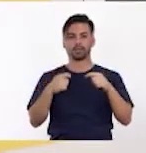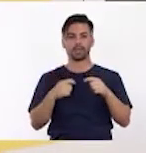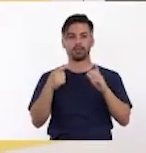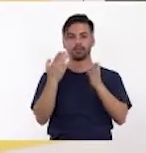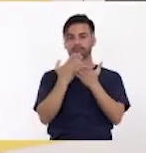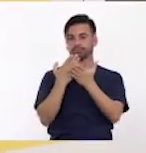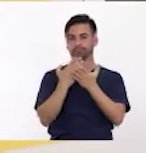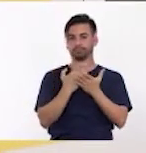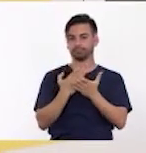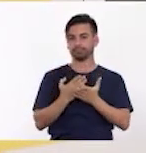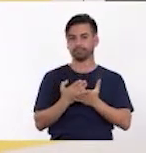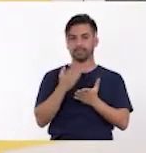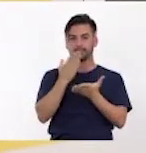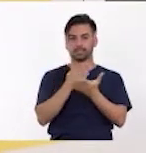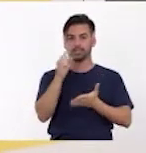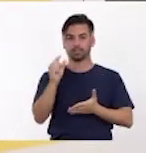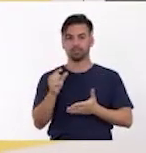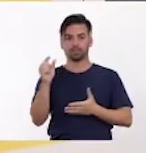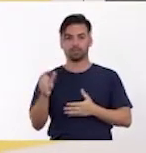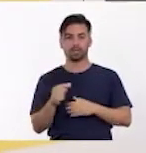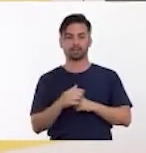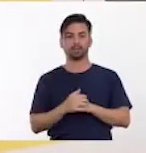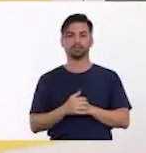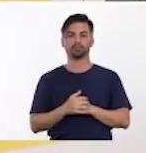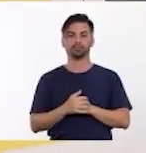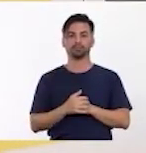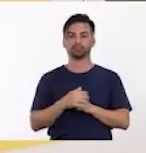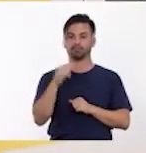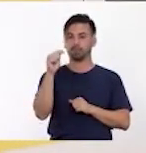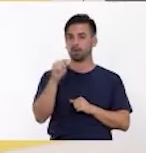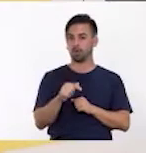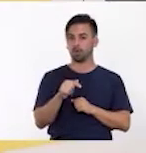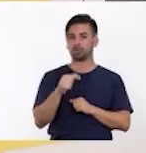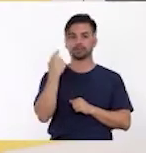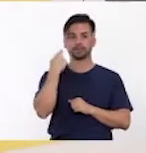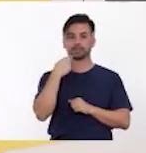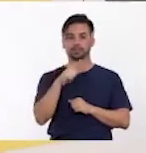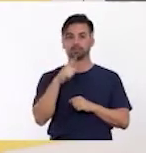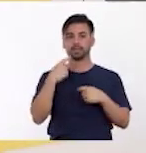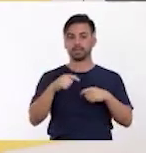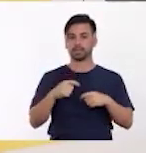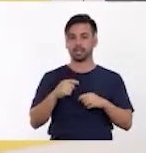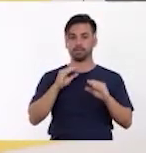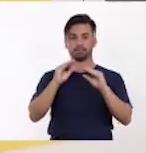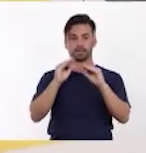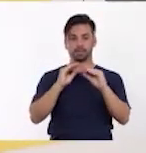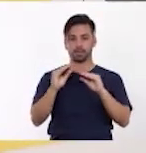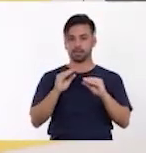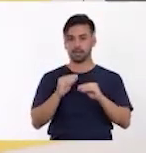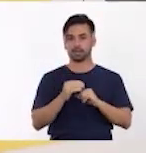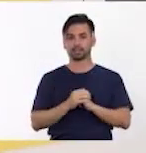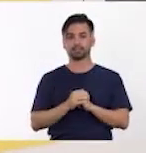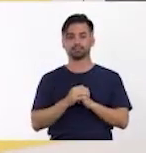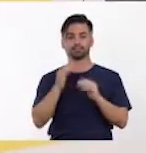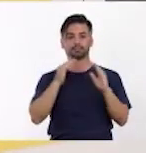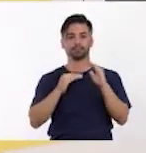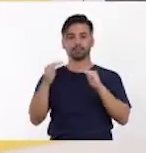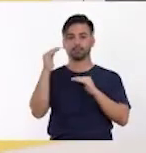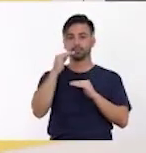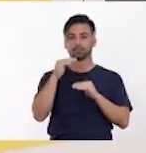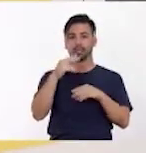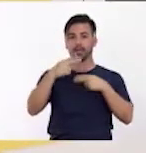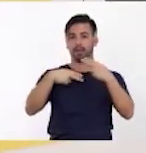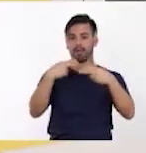prepararse nuestros estudiantes. En esto que vamos a estar abordando hoy, también deben prepararse, ir desarrollando su trabajo